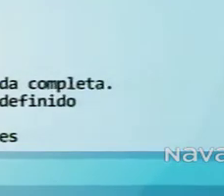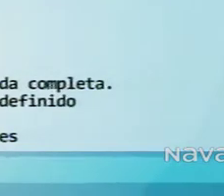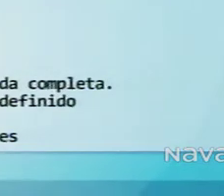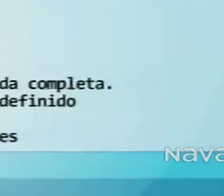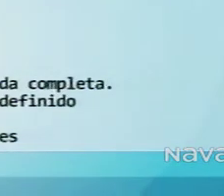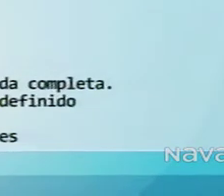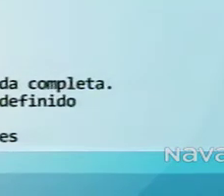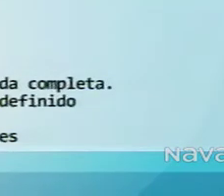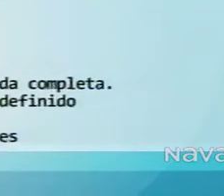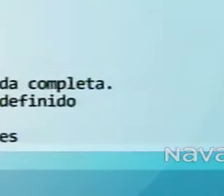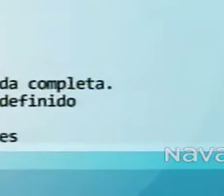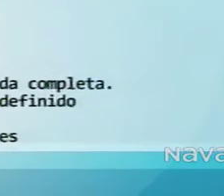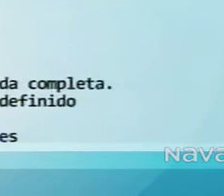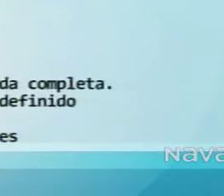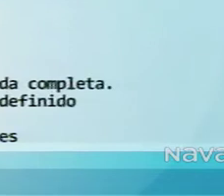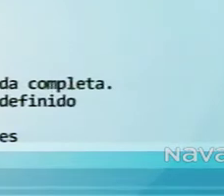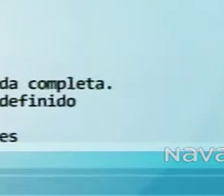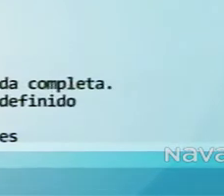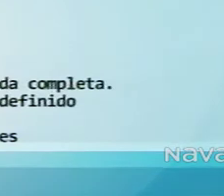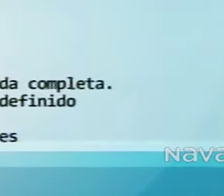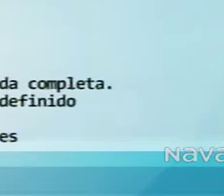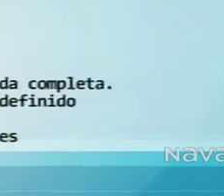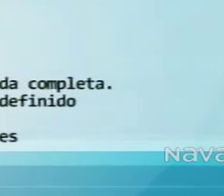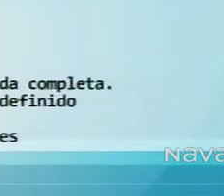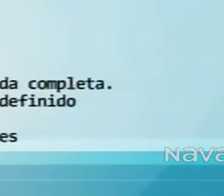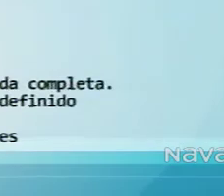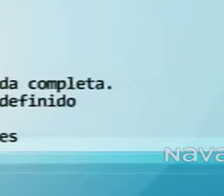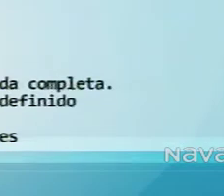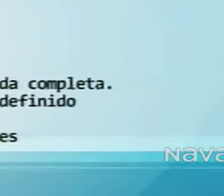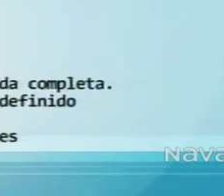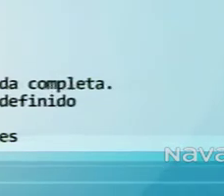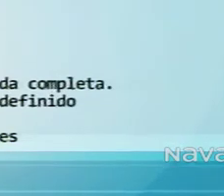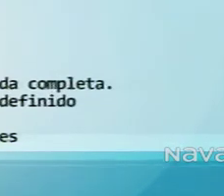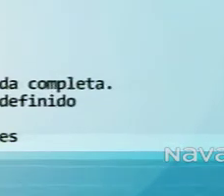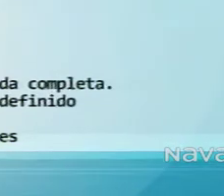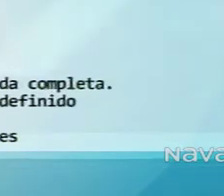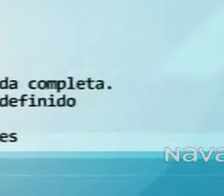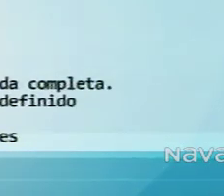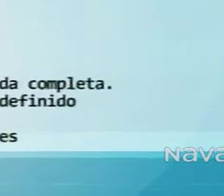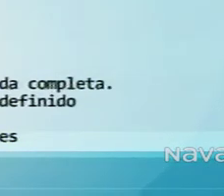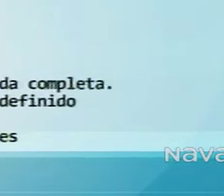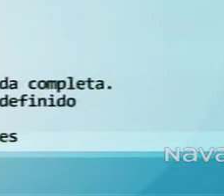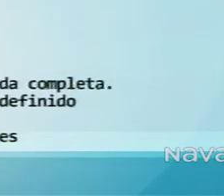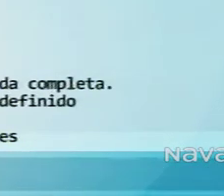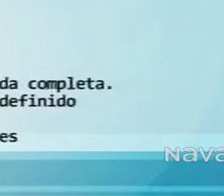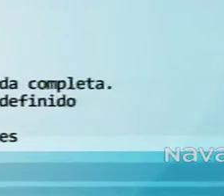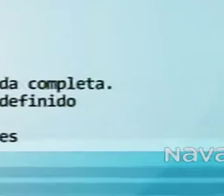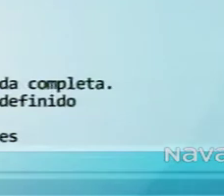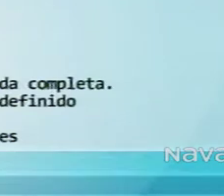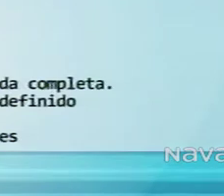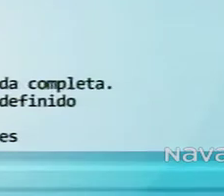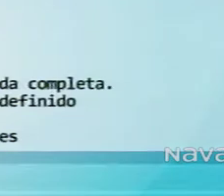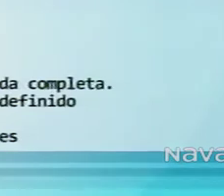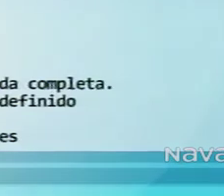encargada para una ferretería. Se requiere experiencia profesional de más de tres años y disponer de vehículo propio. Se ofrece un contrato